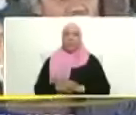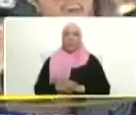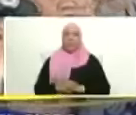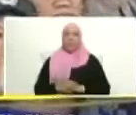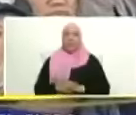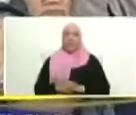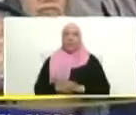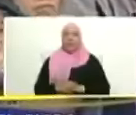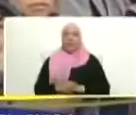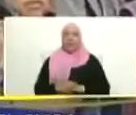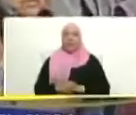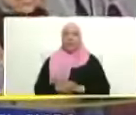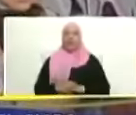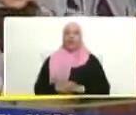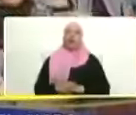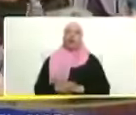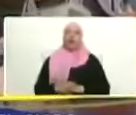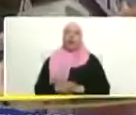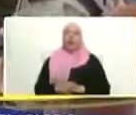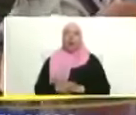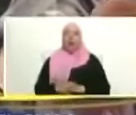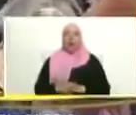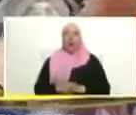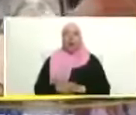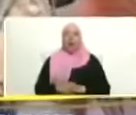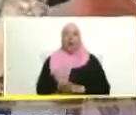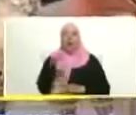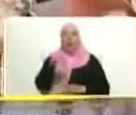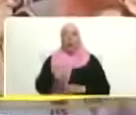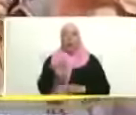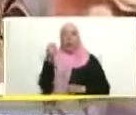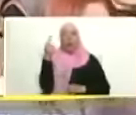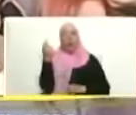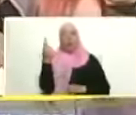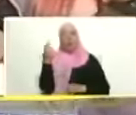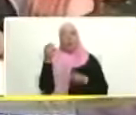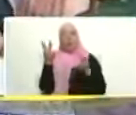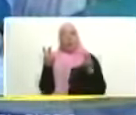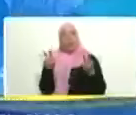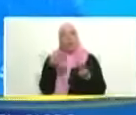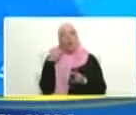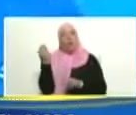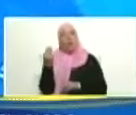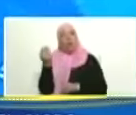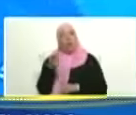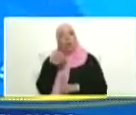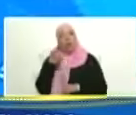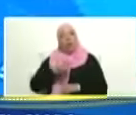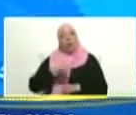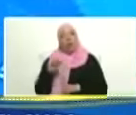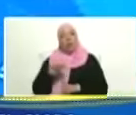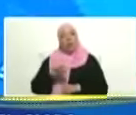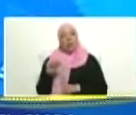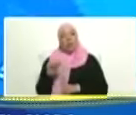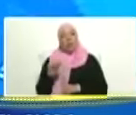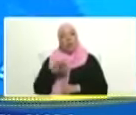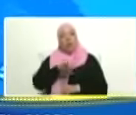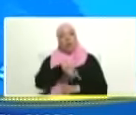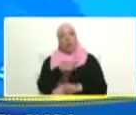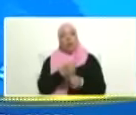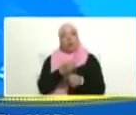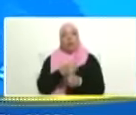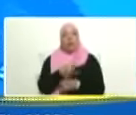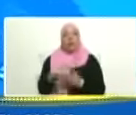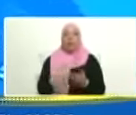Hoy, con la graduación de casi 11.000 nuevos jóvenes policías en la Universidad